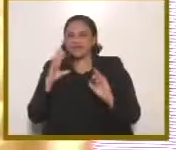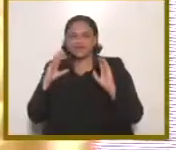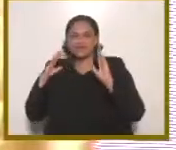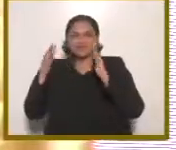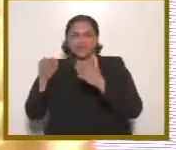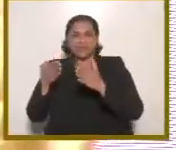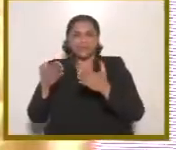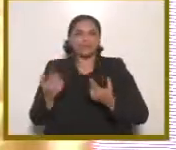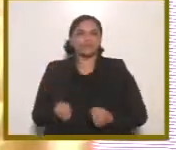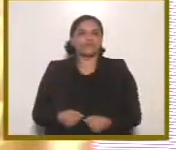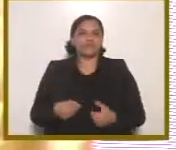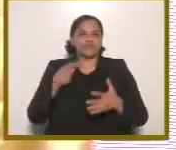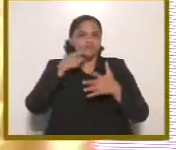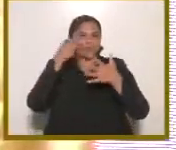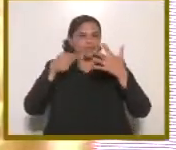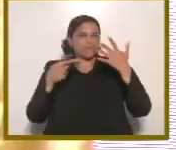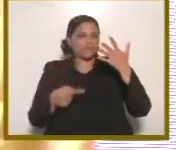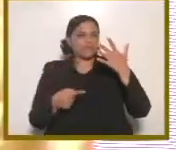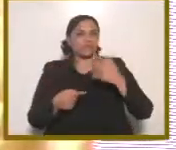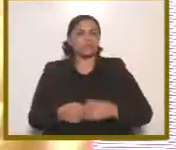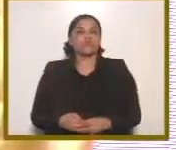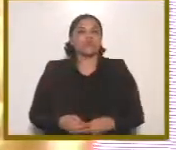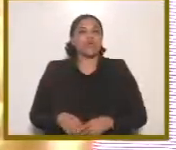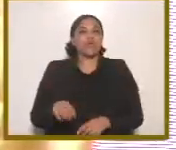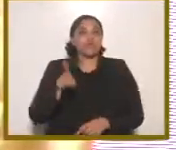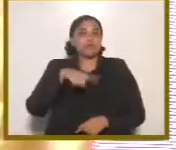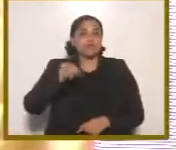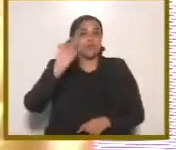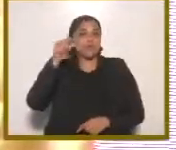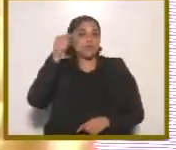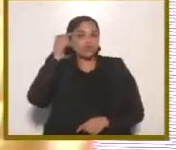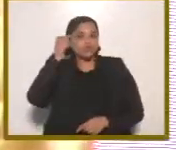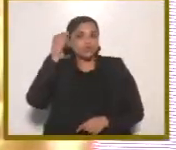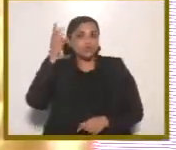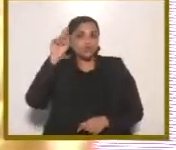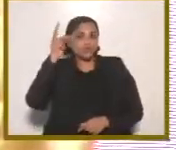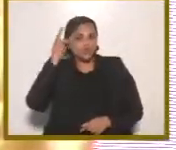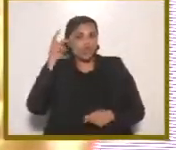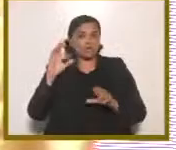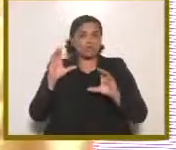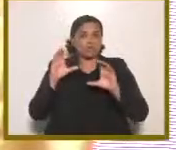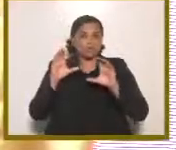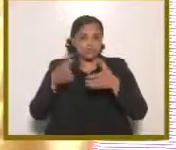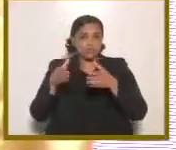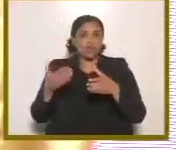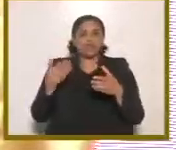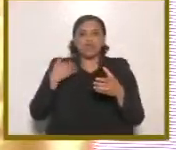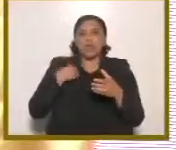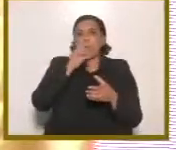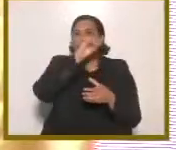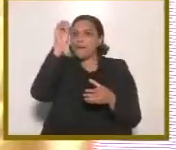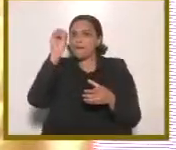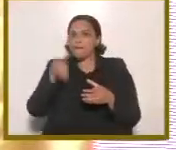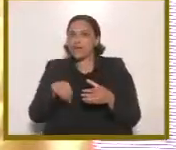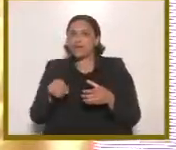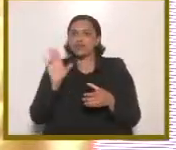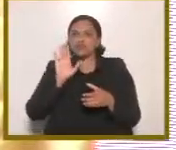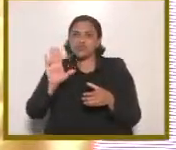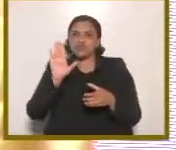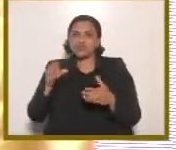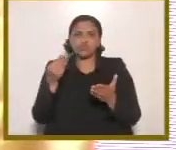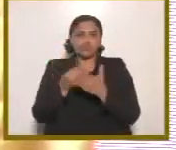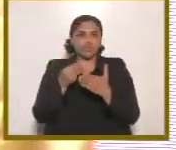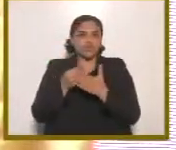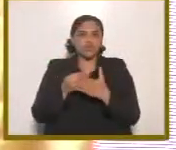tales. Establecer a cargo de los partidos la obligación de destinar un porcentaje de su financiamiento público a la capacitación